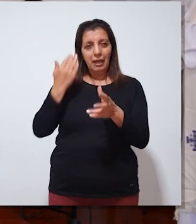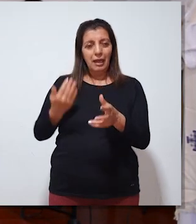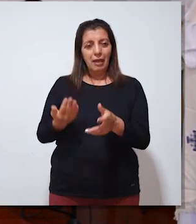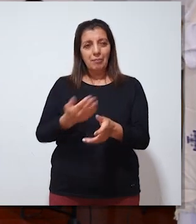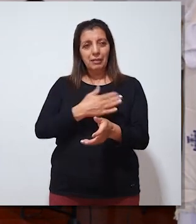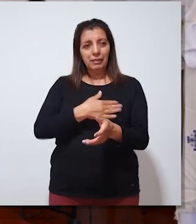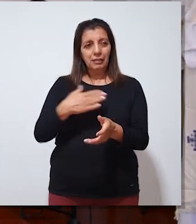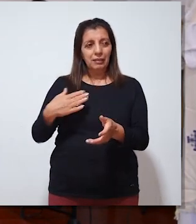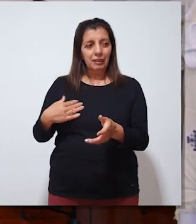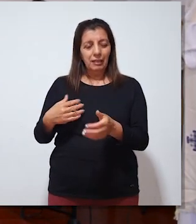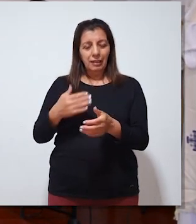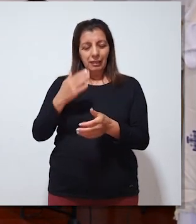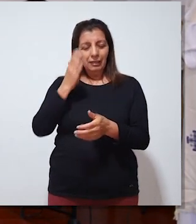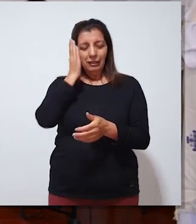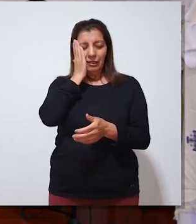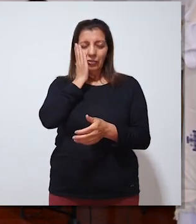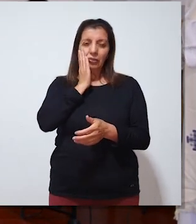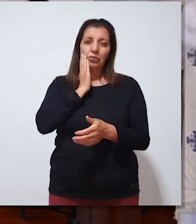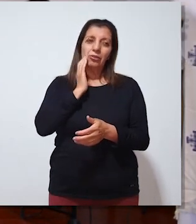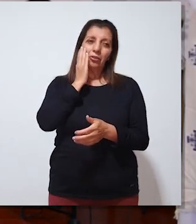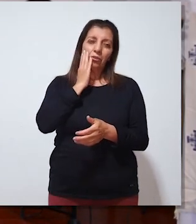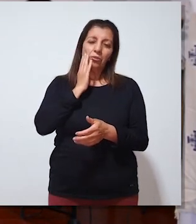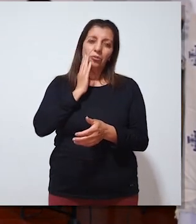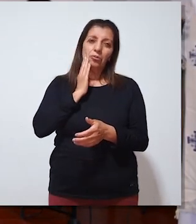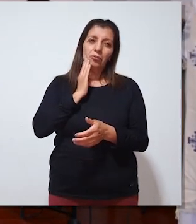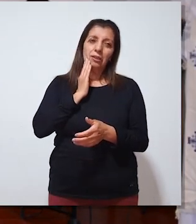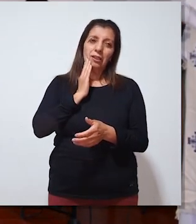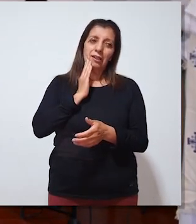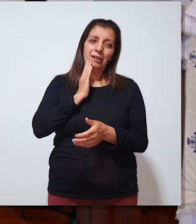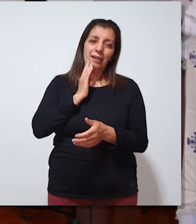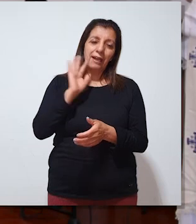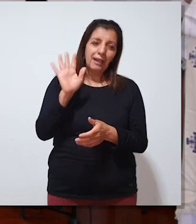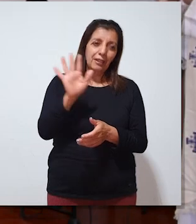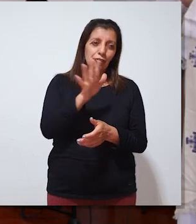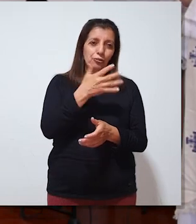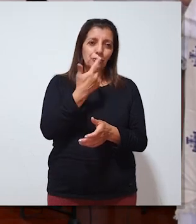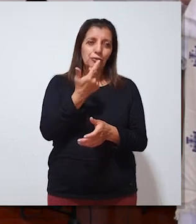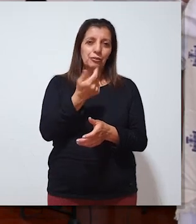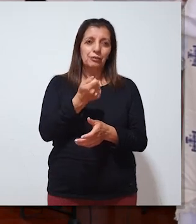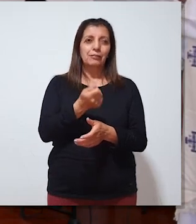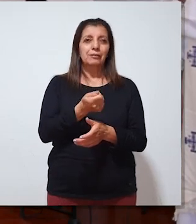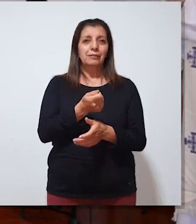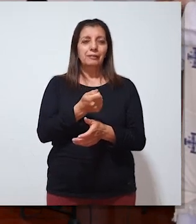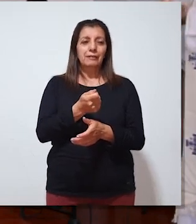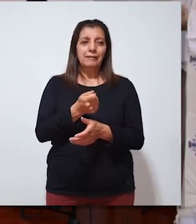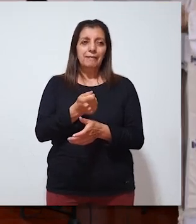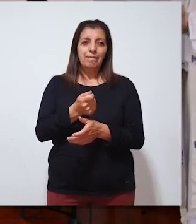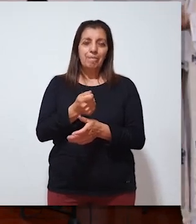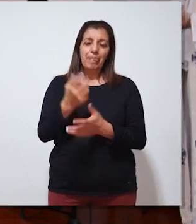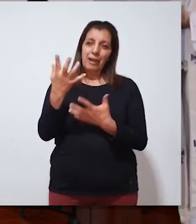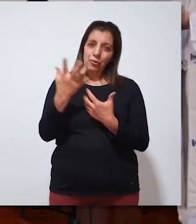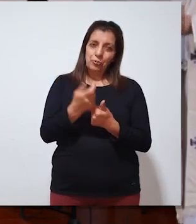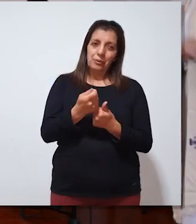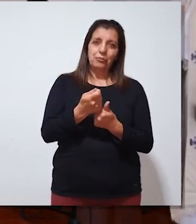de los afligidos, lleve a buen puerto esta nuestra intención.